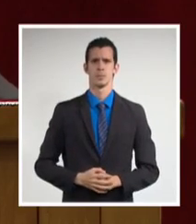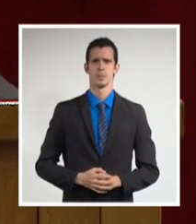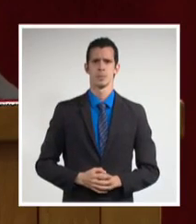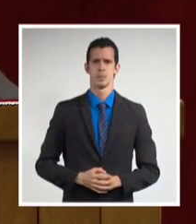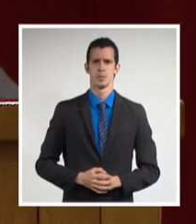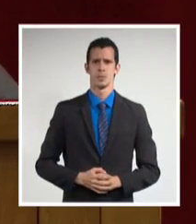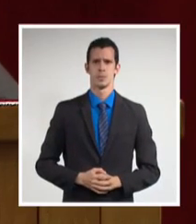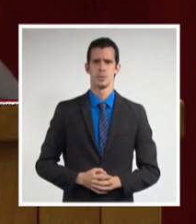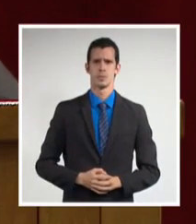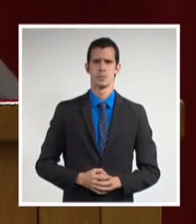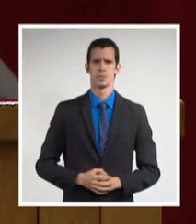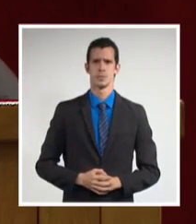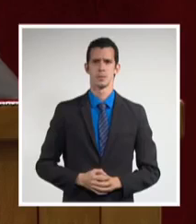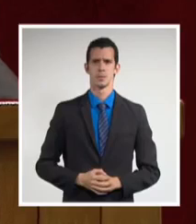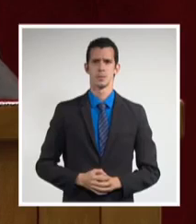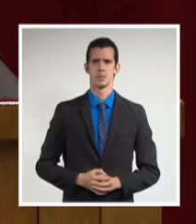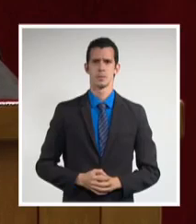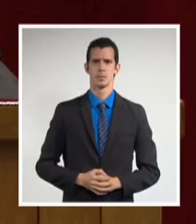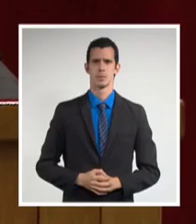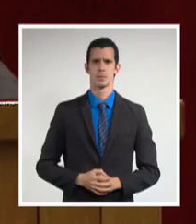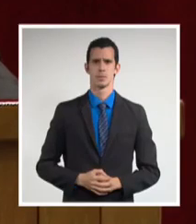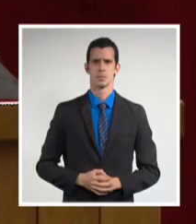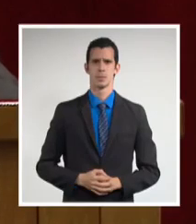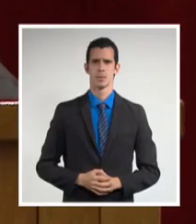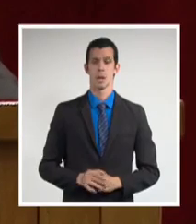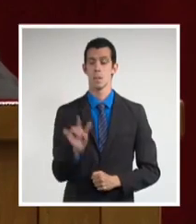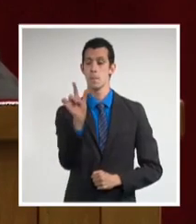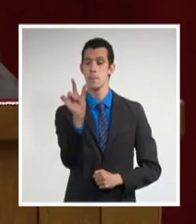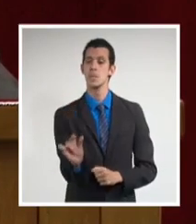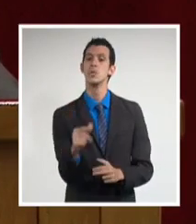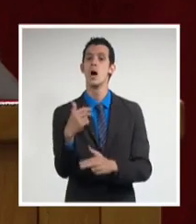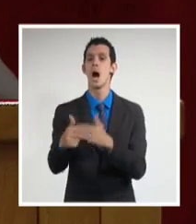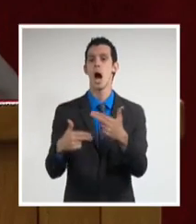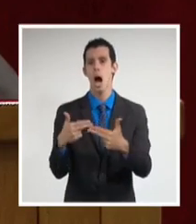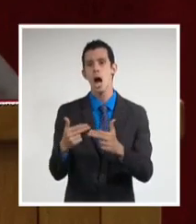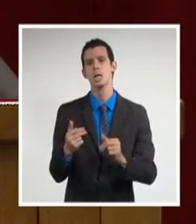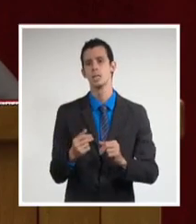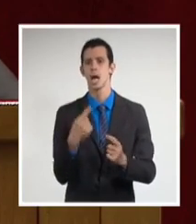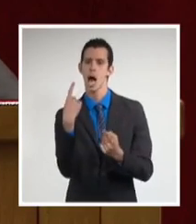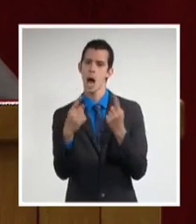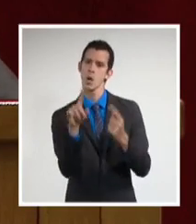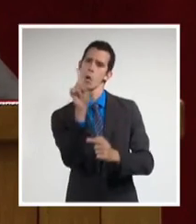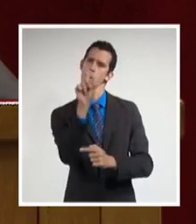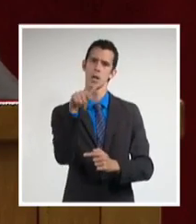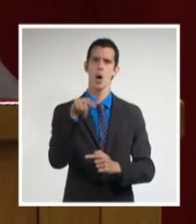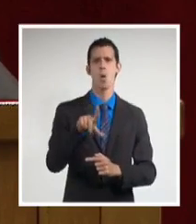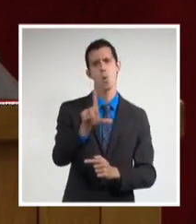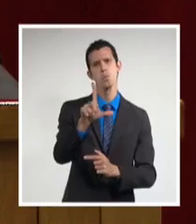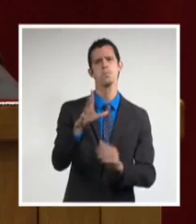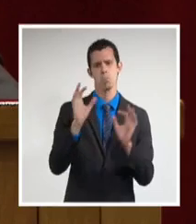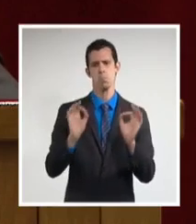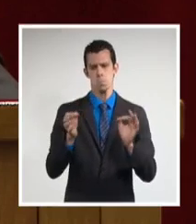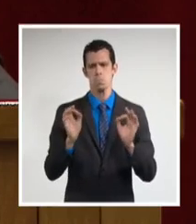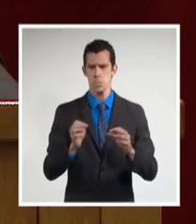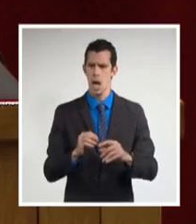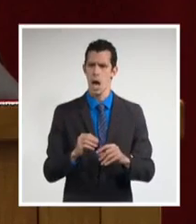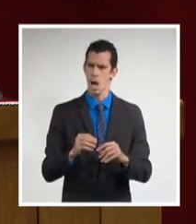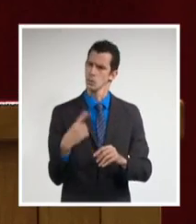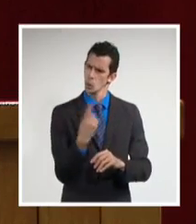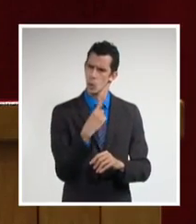a los que violan nuestras leyes, pero nada dicen de los detenidos y condenados por el asalto al Capitolio de Estados Unidos a comienzos del